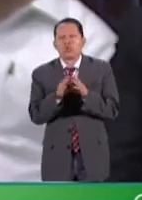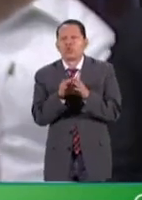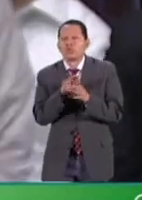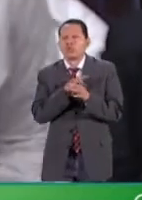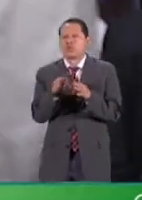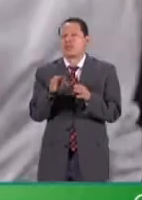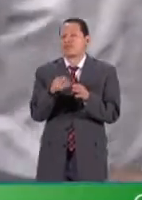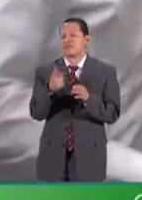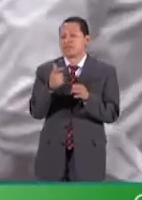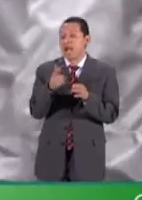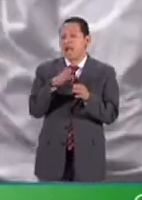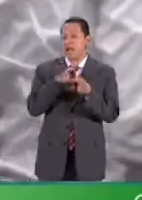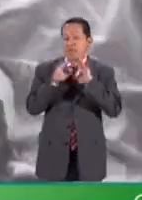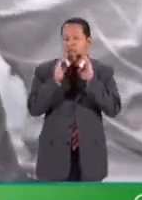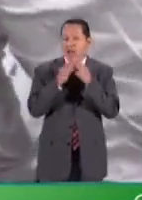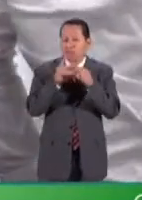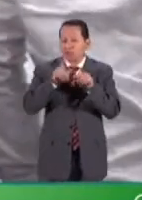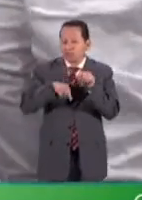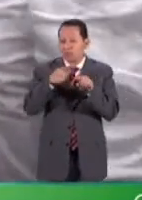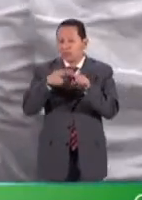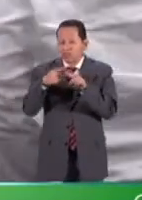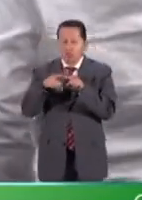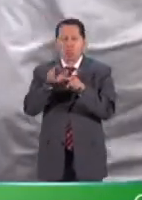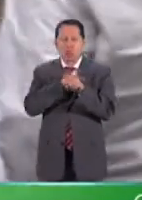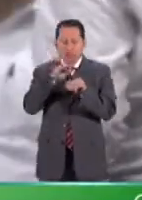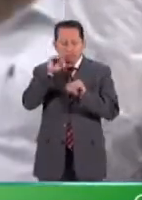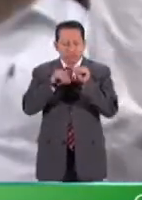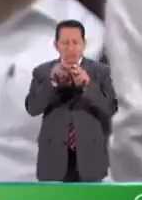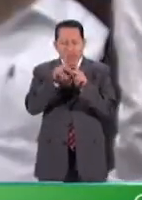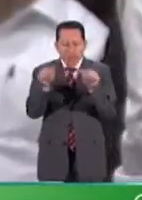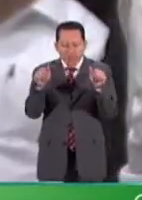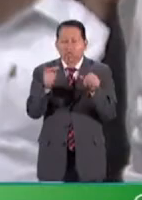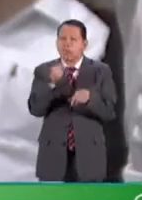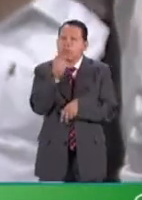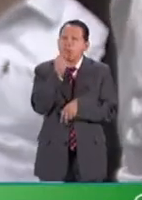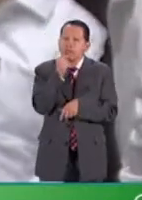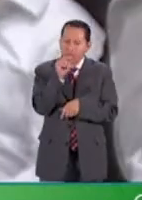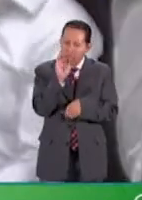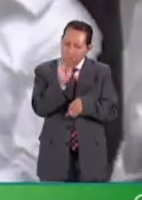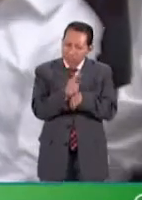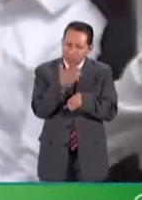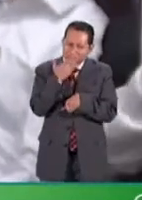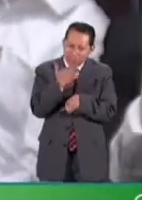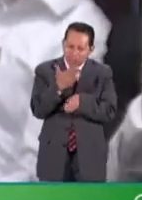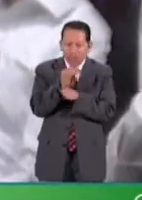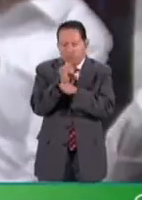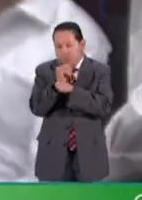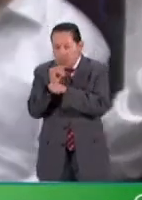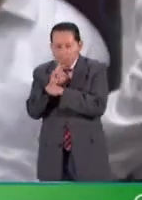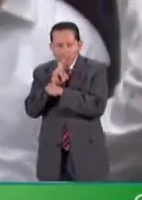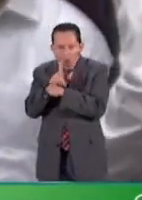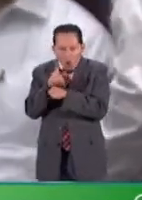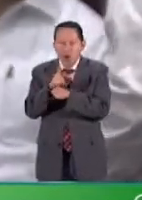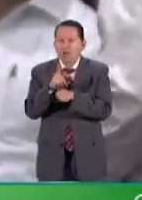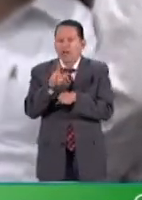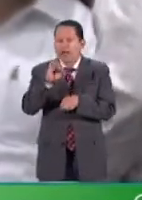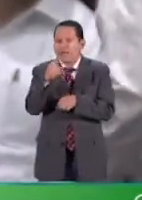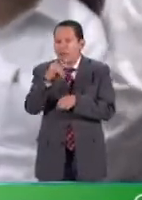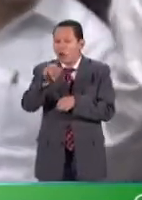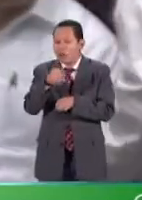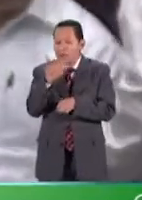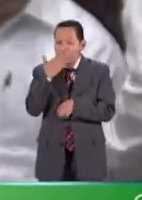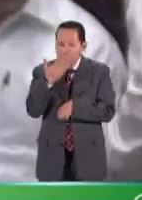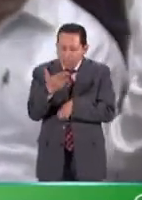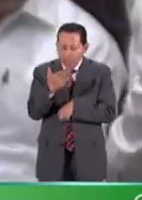la delincuencia y construir la paz, de cómo fortalecer las policías, tener mejores investigadores y fiscales, juzgadores